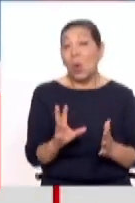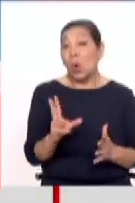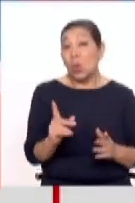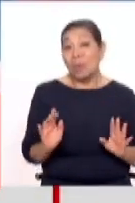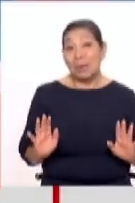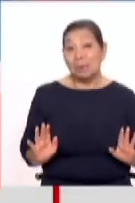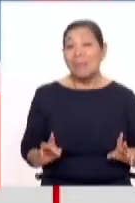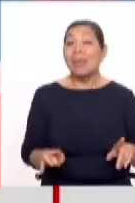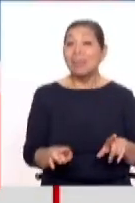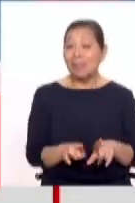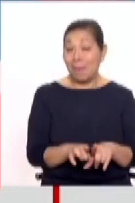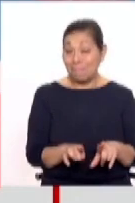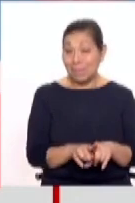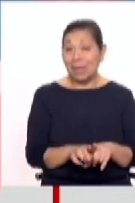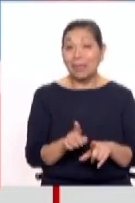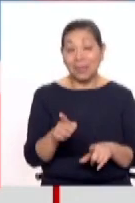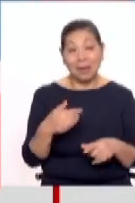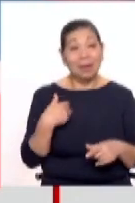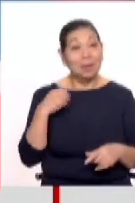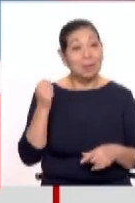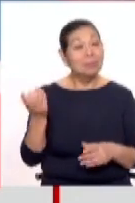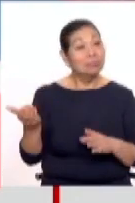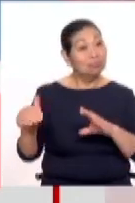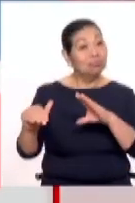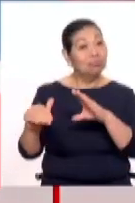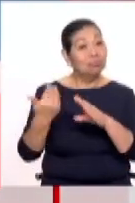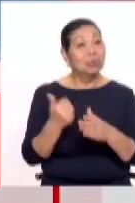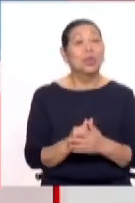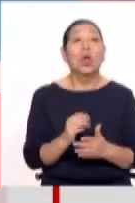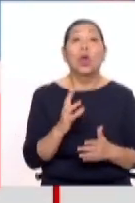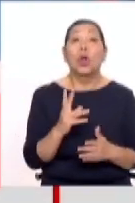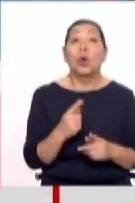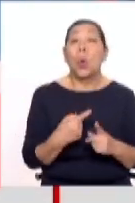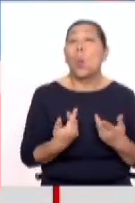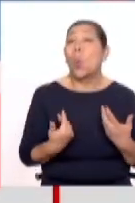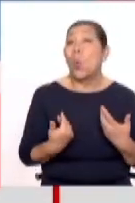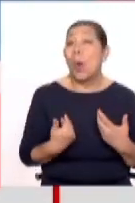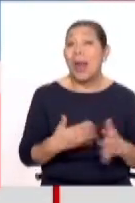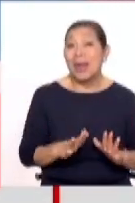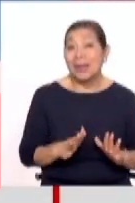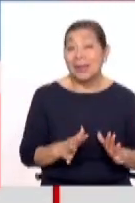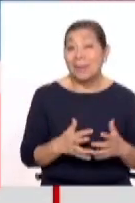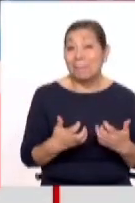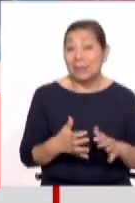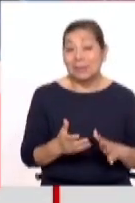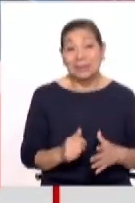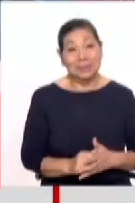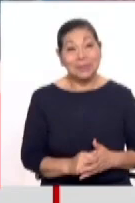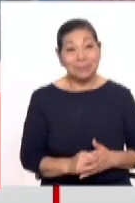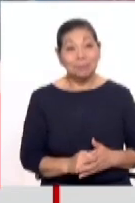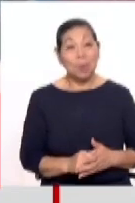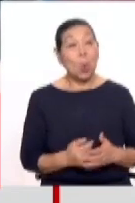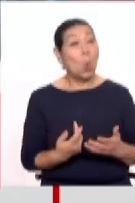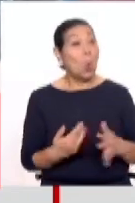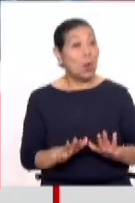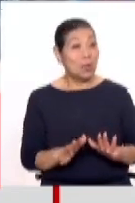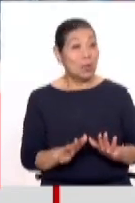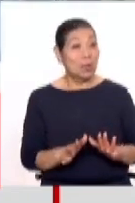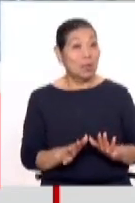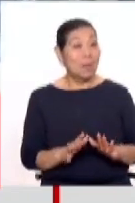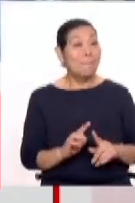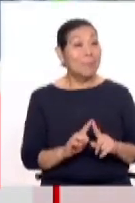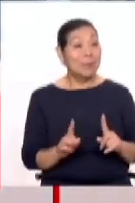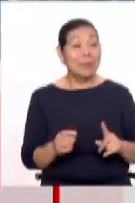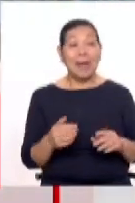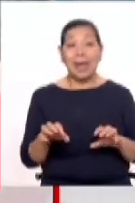robo, también tienen el derecho de reportar el robo a cualquiera de las empresas operadoras. Y cualquiera de las